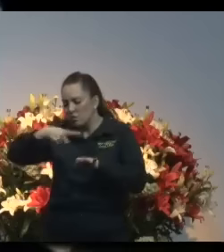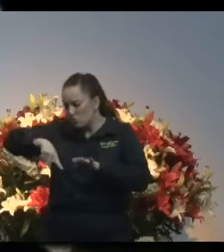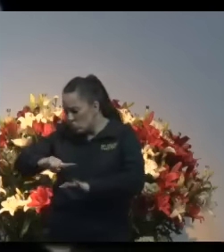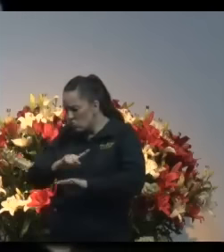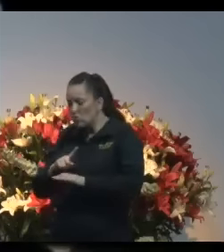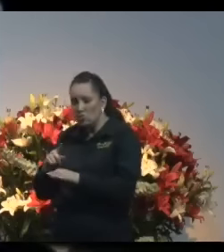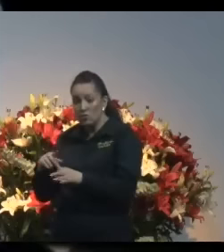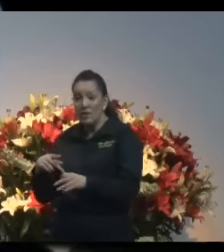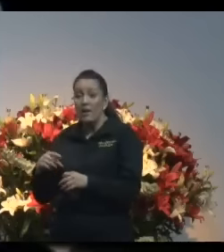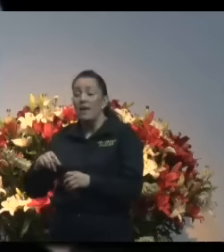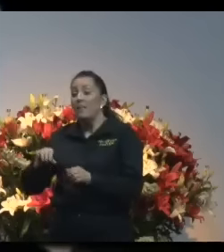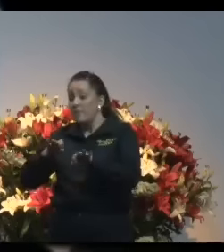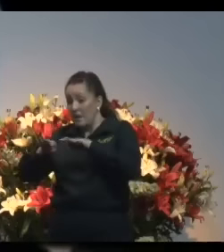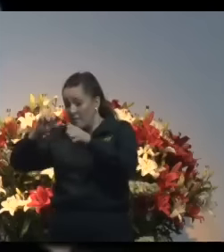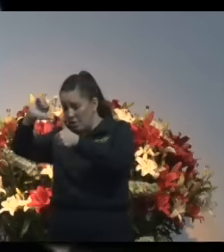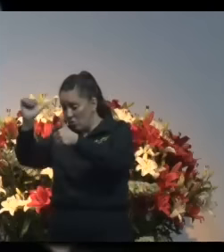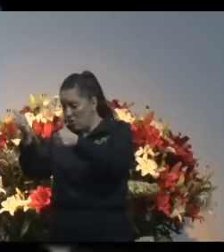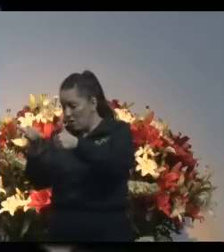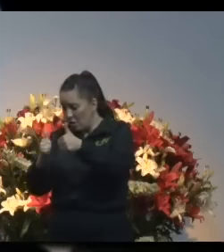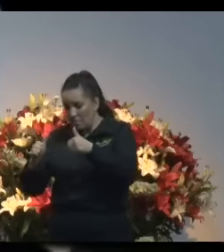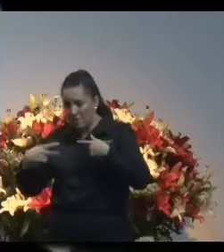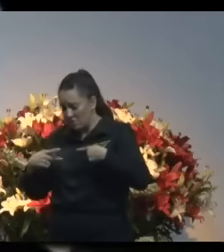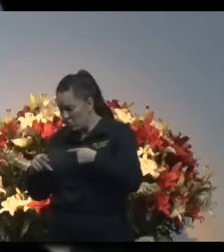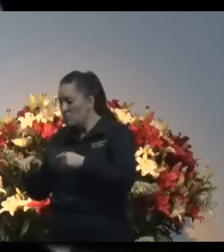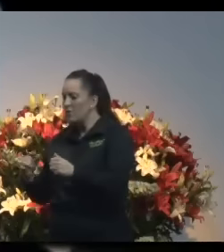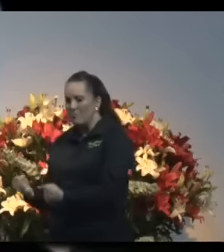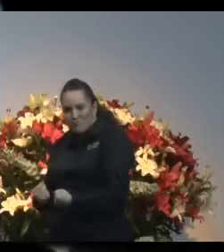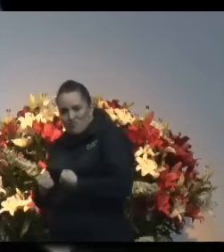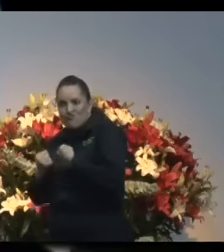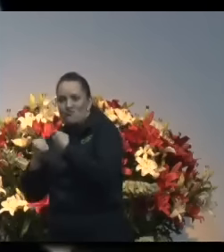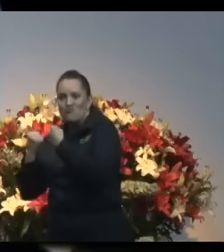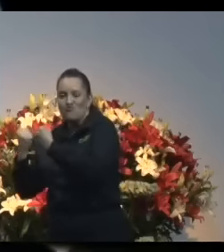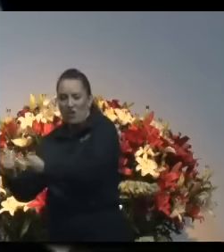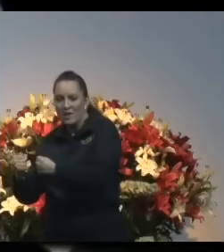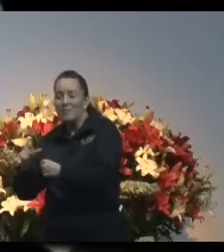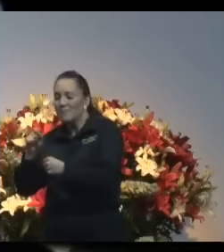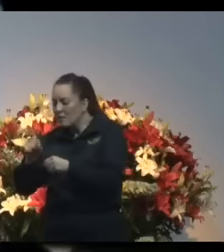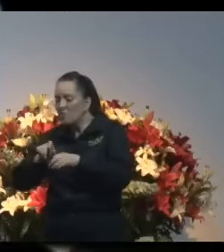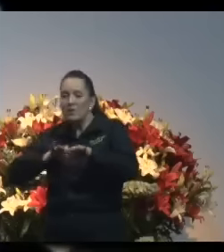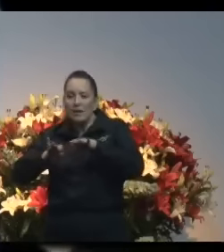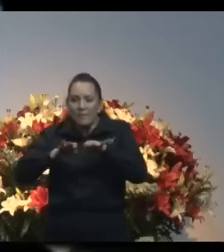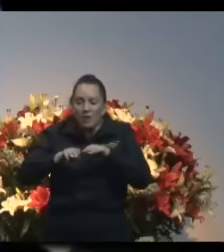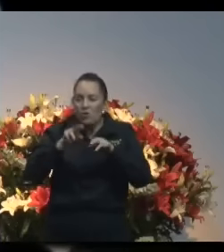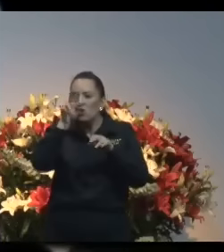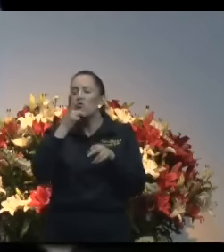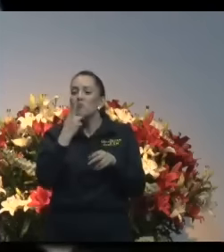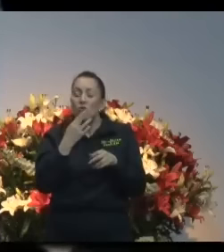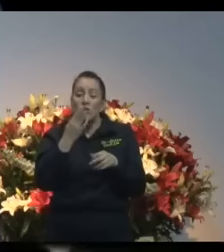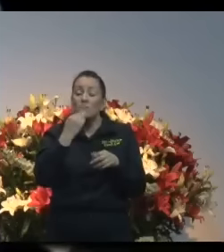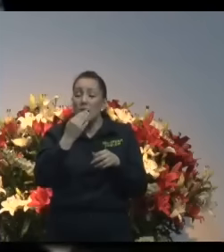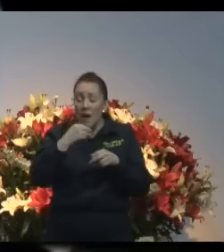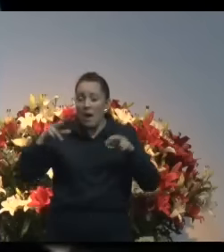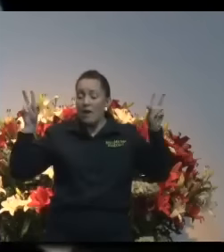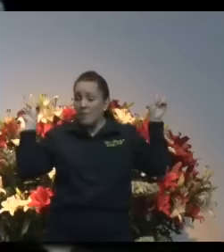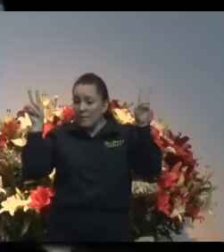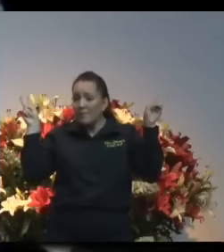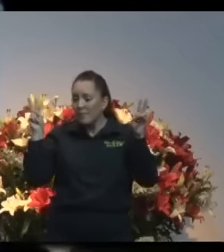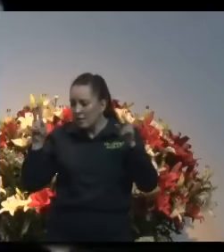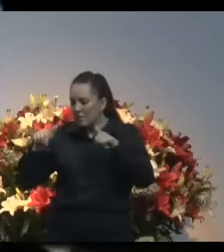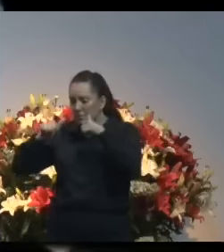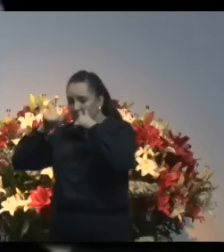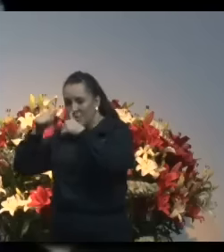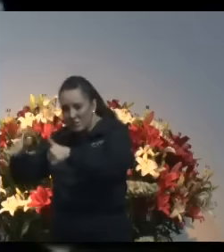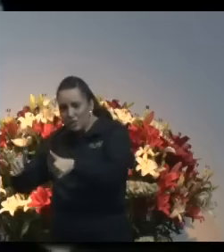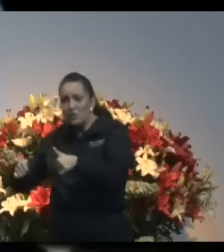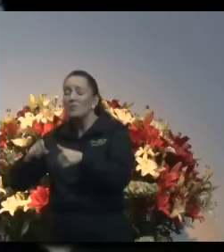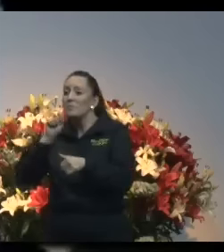hicimos fue fortalecer la apicultura, fortalecer el apoyo a los proyectos ecoturísticos y eso sigue funcionando en